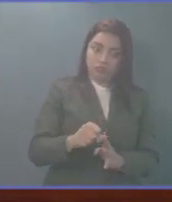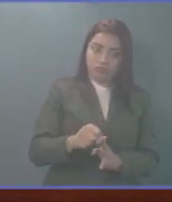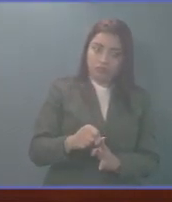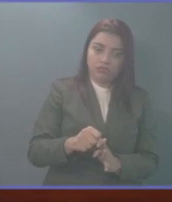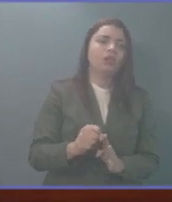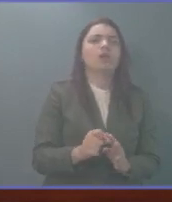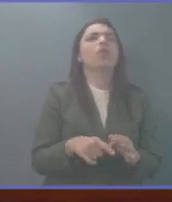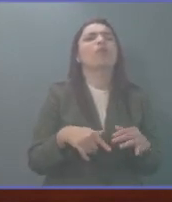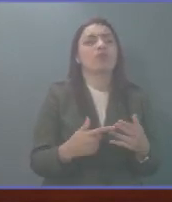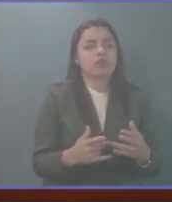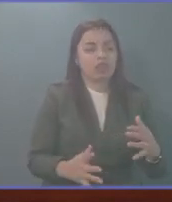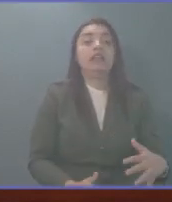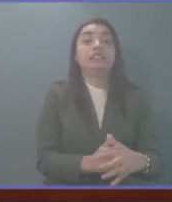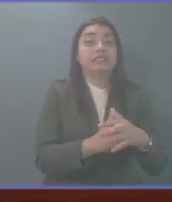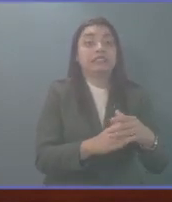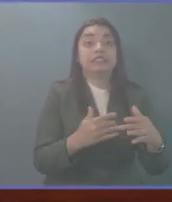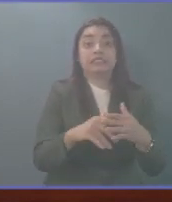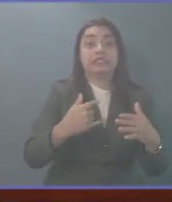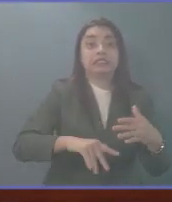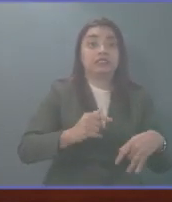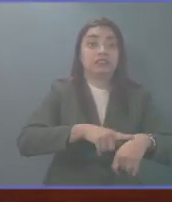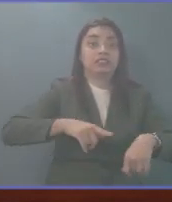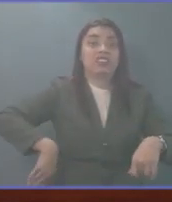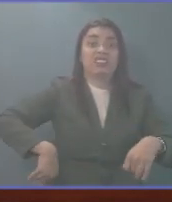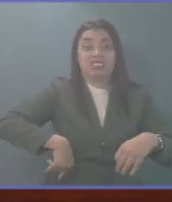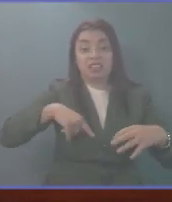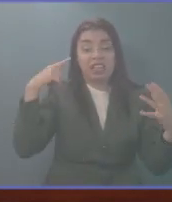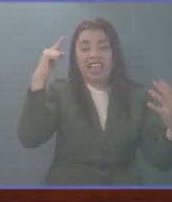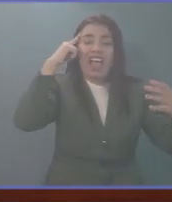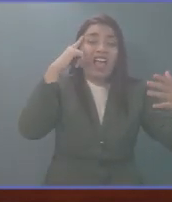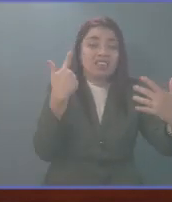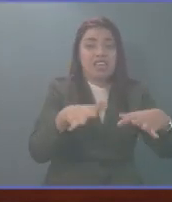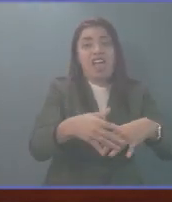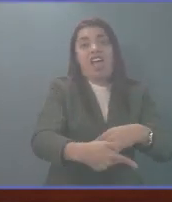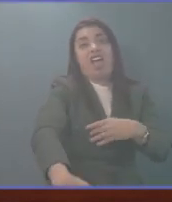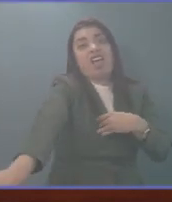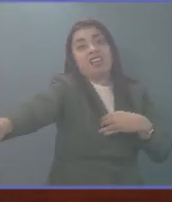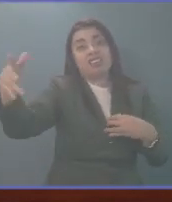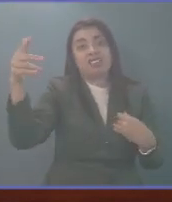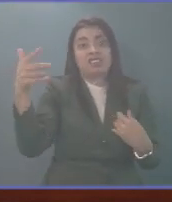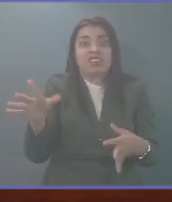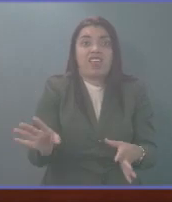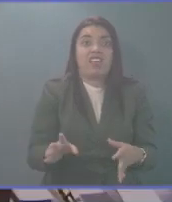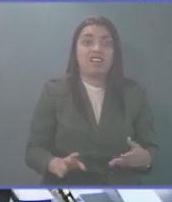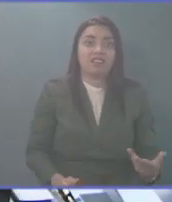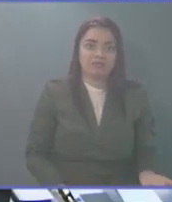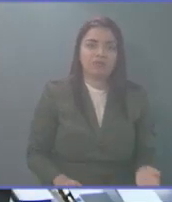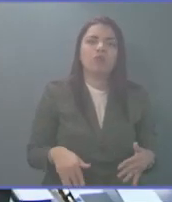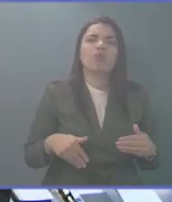y por qué se dio tarde la emergencia? Mire,